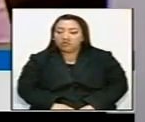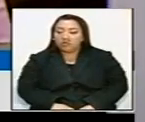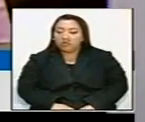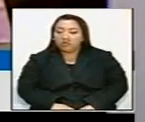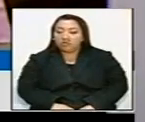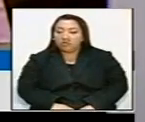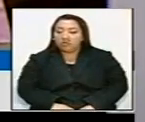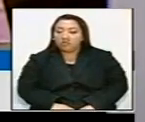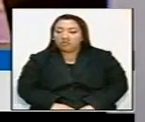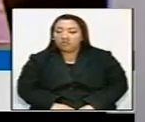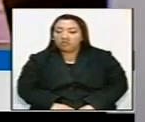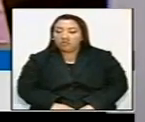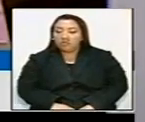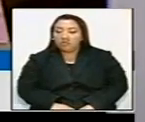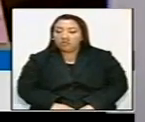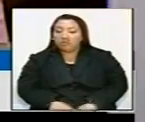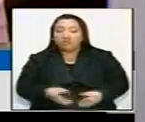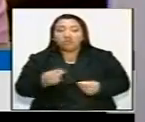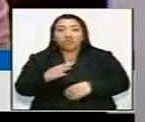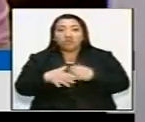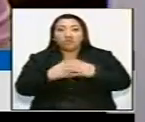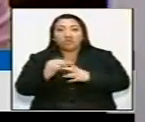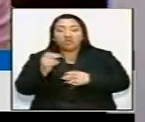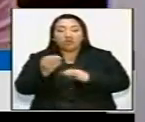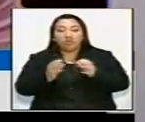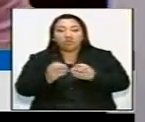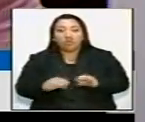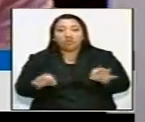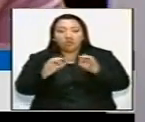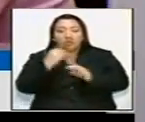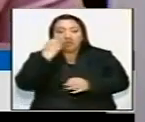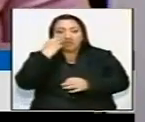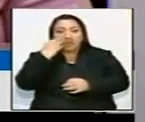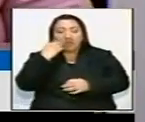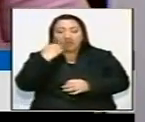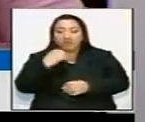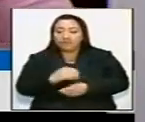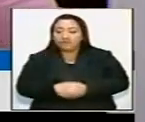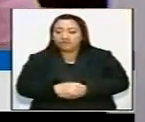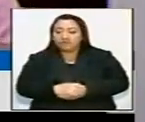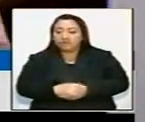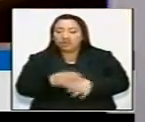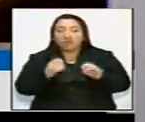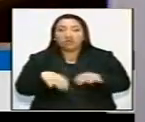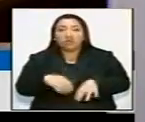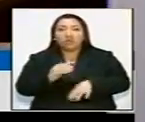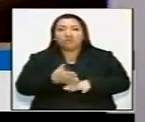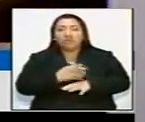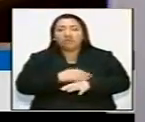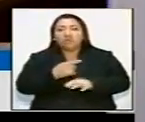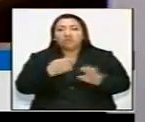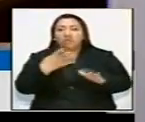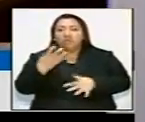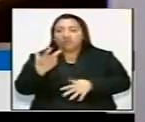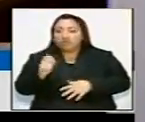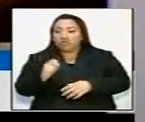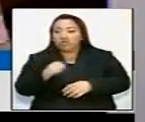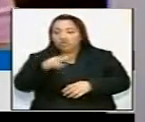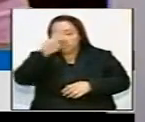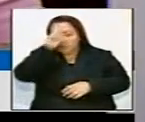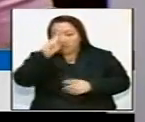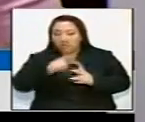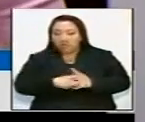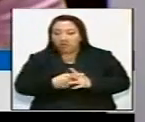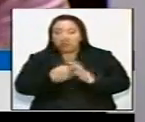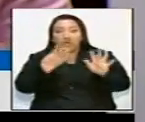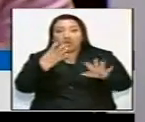cabo muchas reformas macroeconómicas muy importantes, Australia a partir de los 80 y en Perú a partir